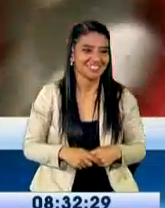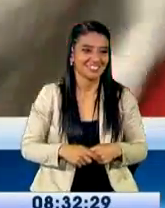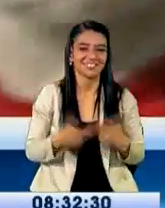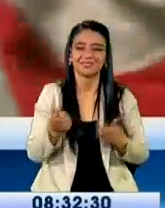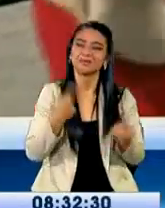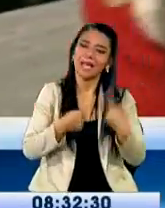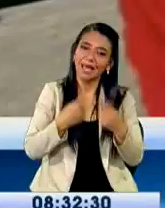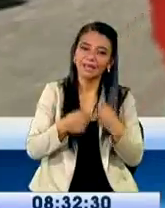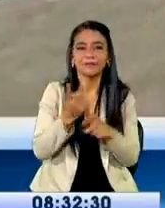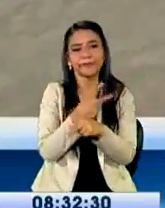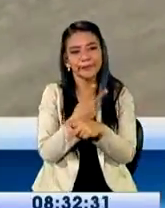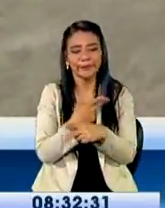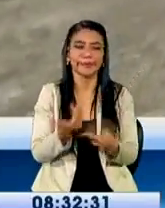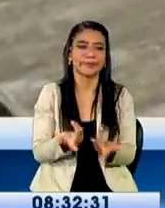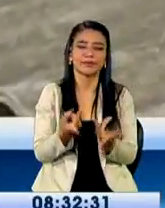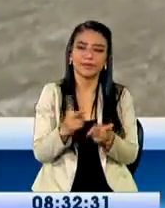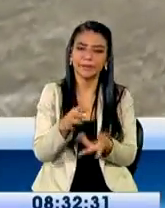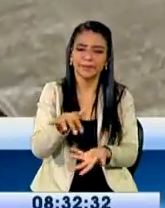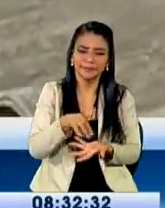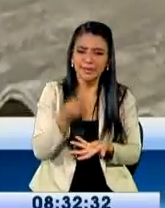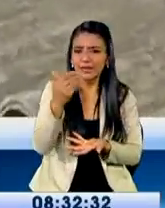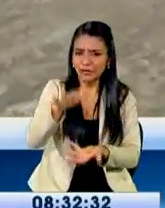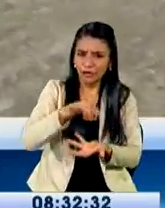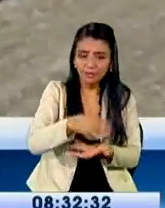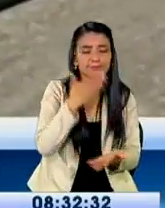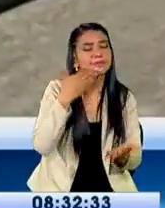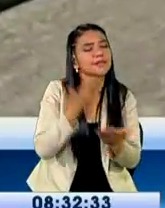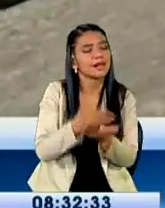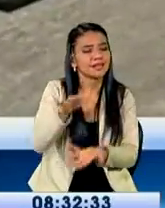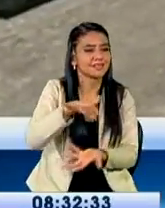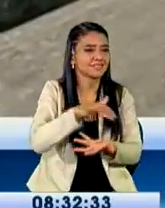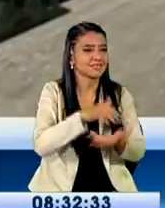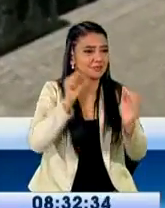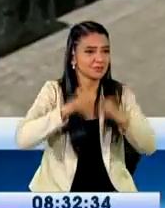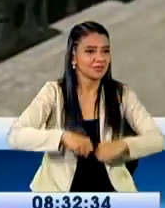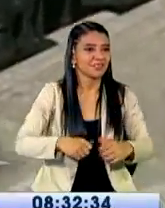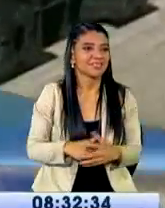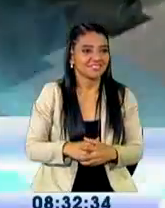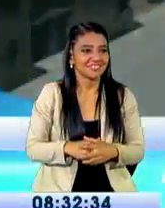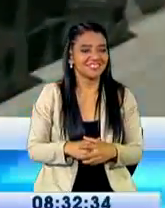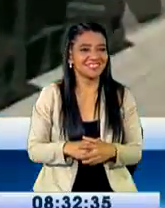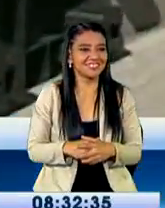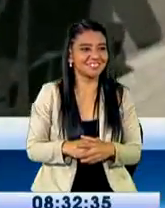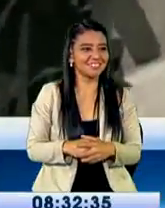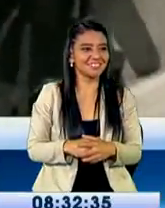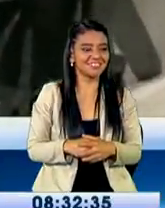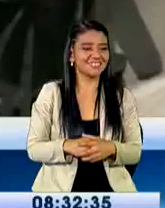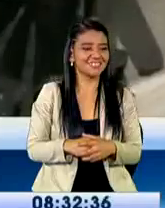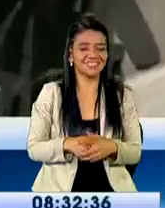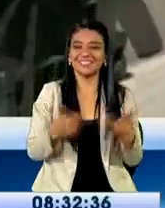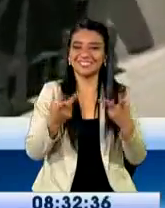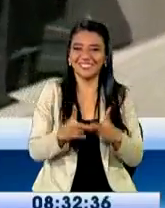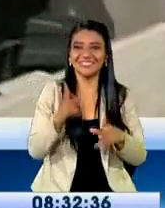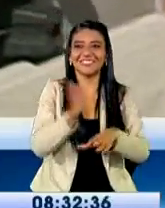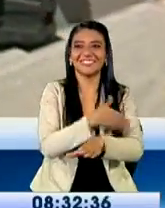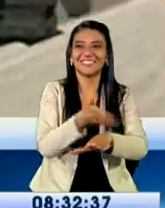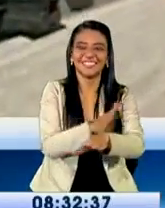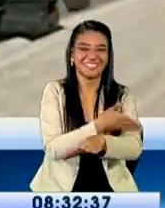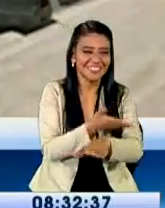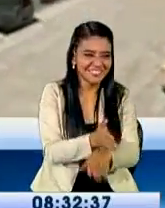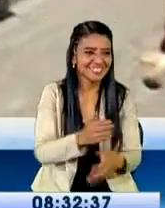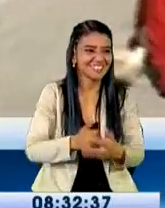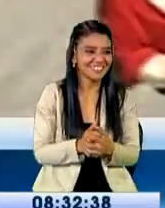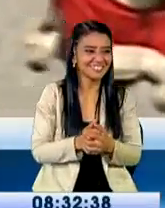vendiendo nuestros productos, recibiendo donaciones. Muchísimas gracias a las que lleguen. También vamos a estar con música y